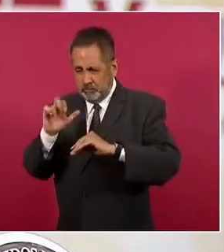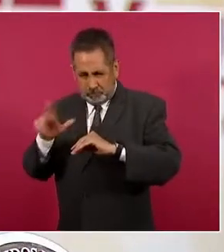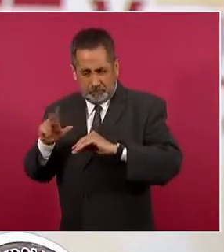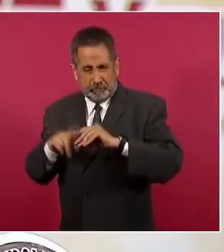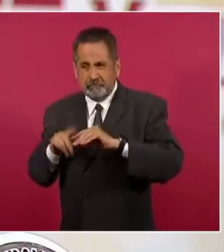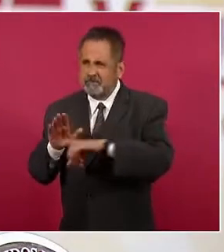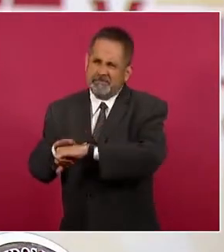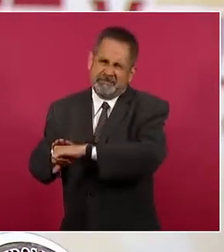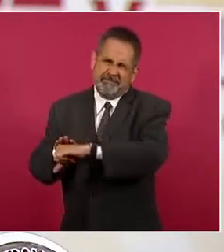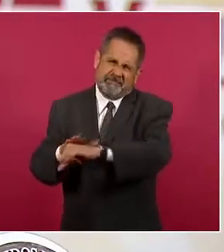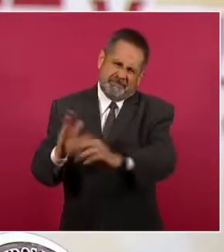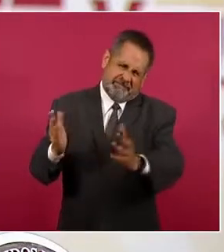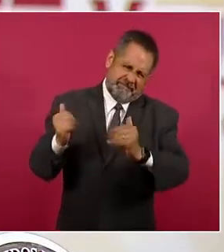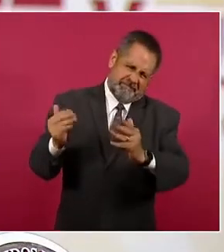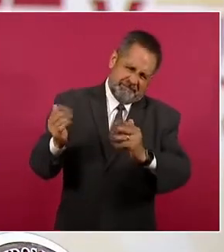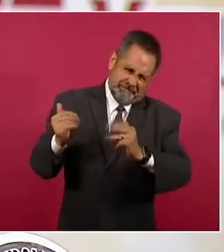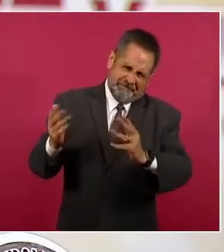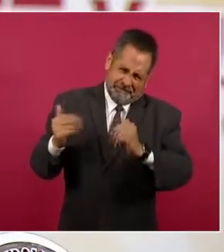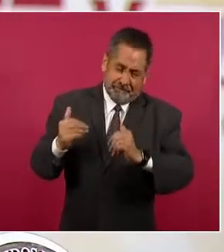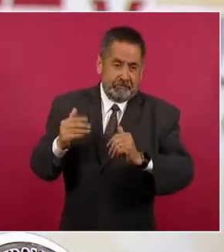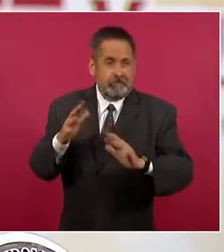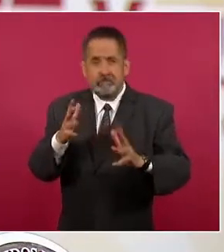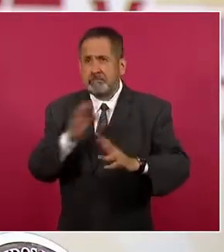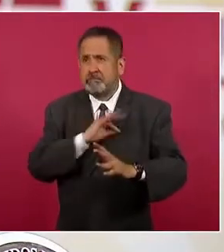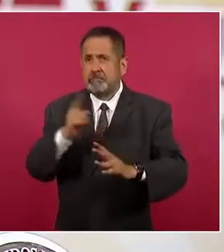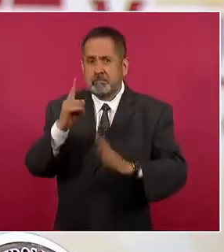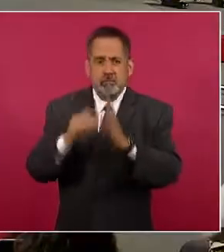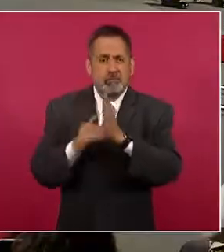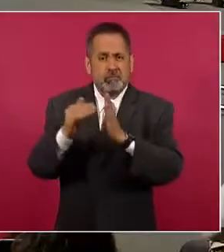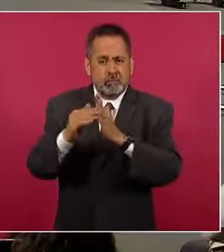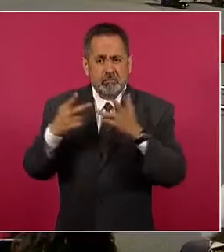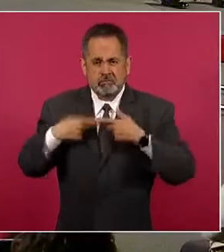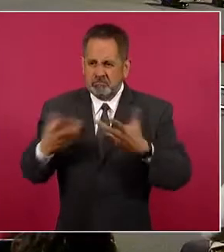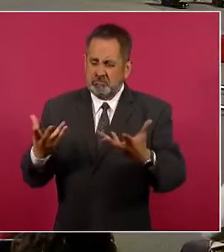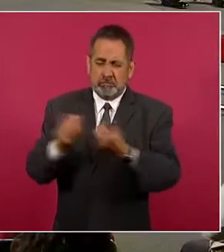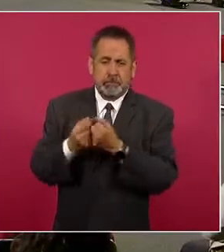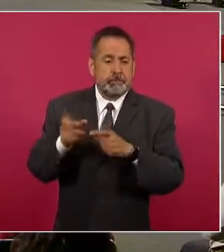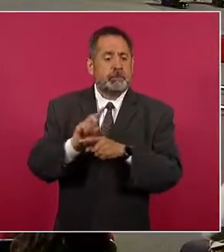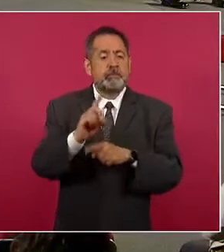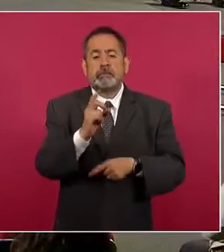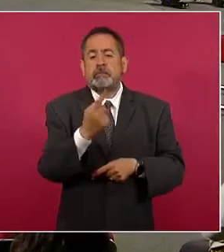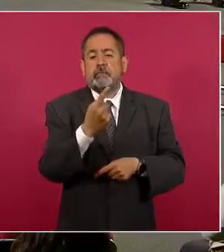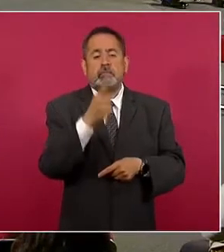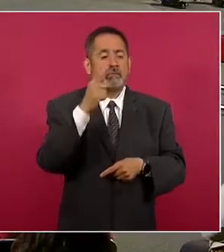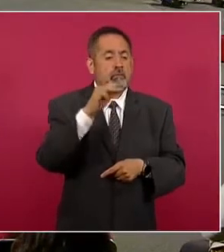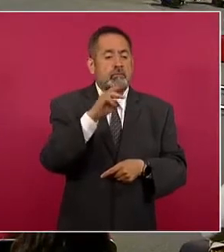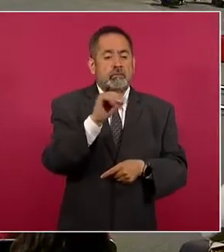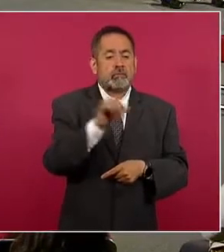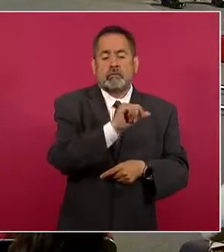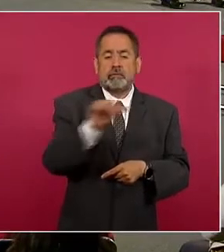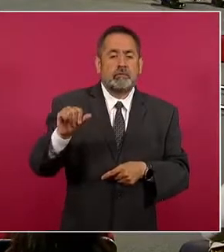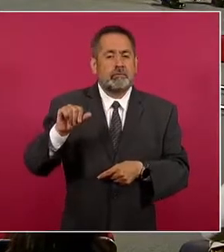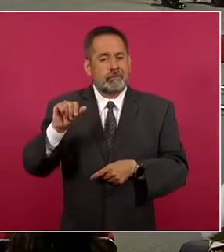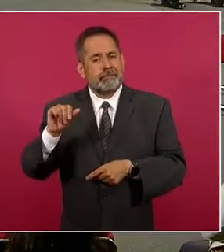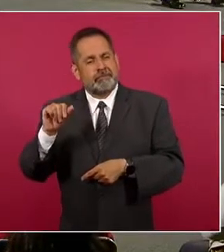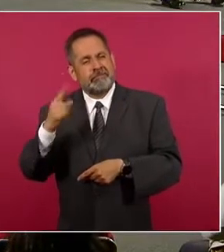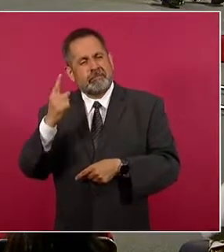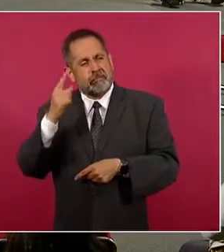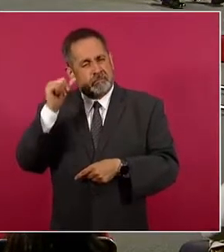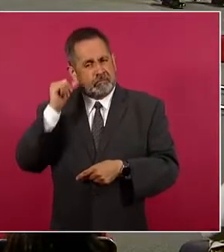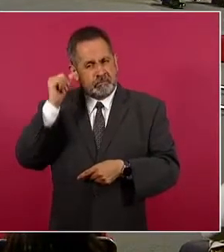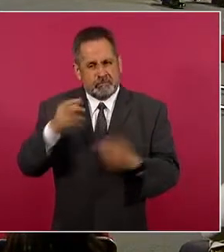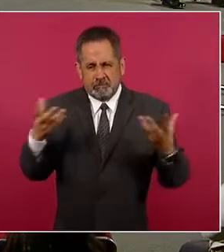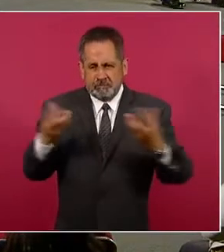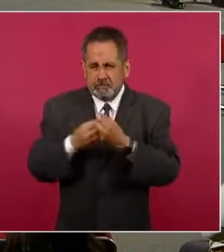de personas a participar en asambleas informativas desarrolladas del 31 de marzo al 1 de abril, donde se discutió el